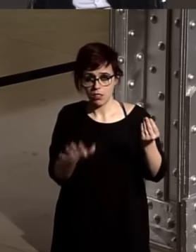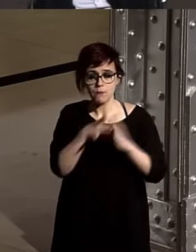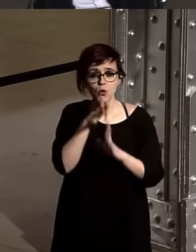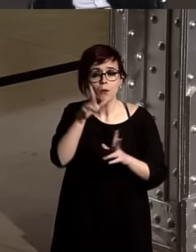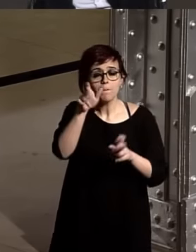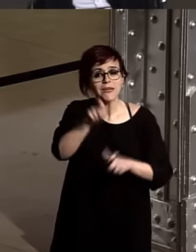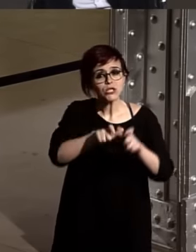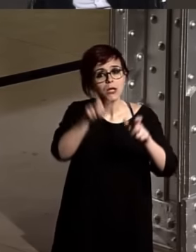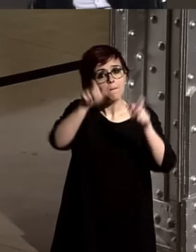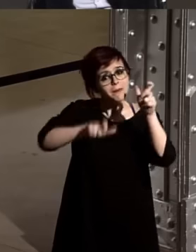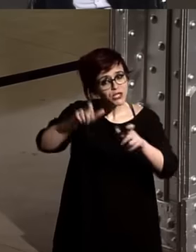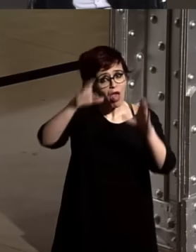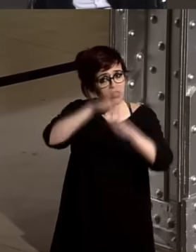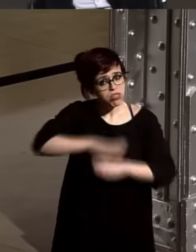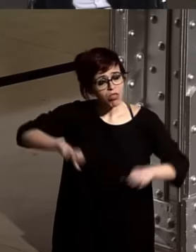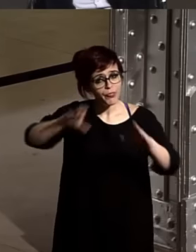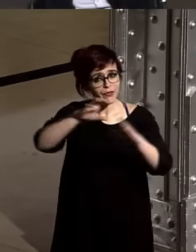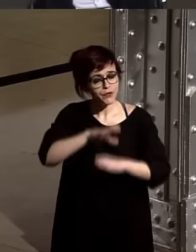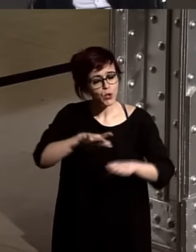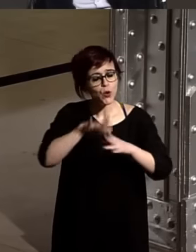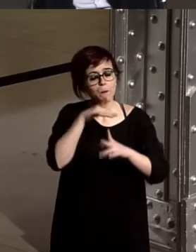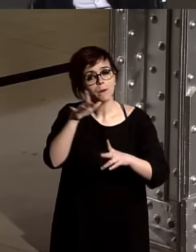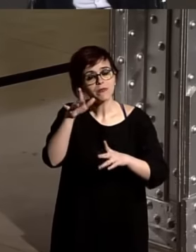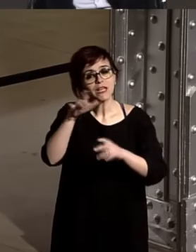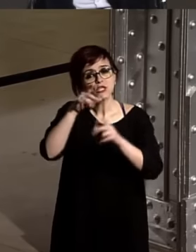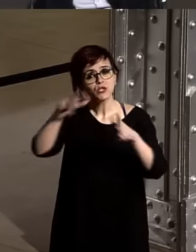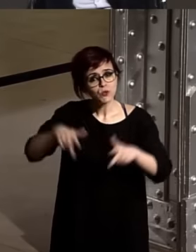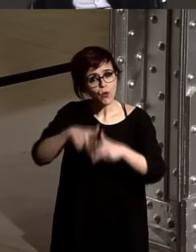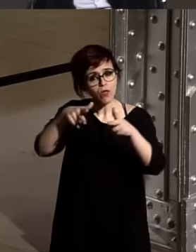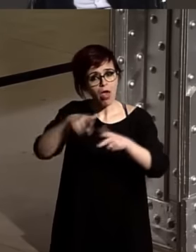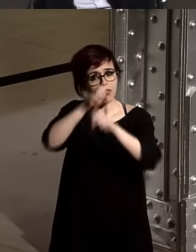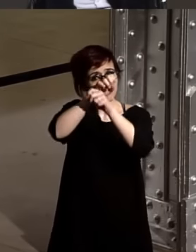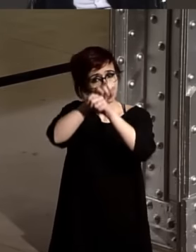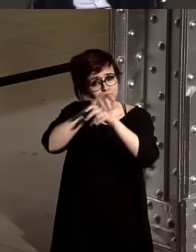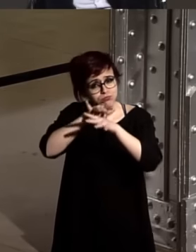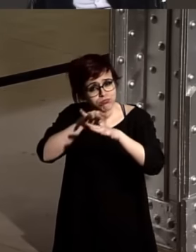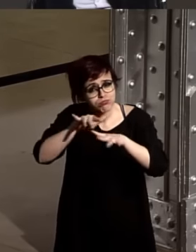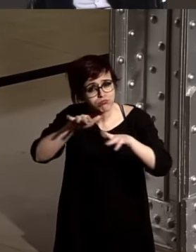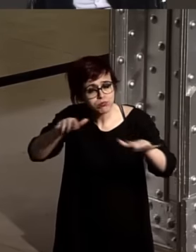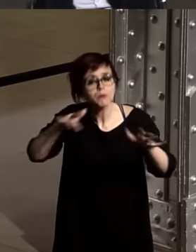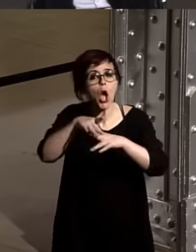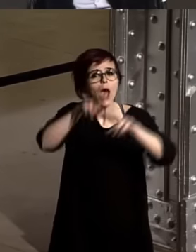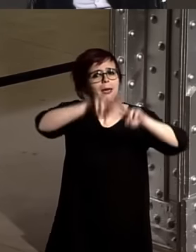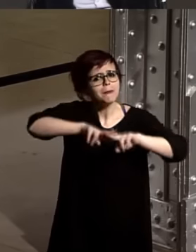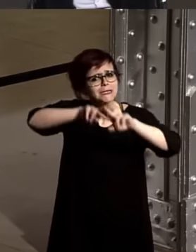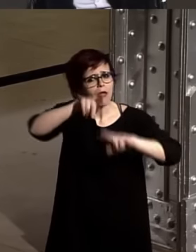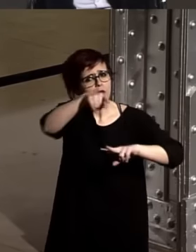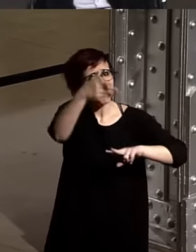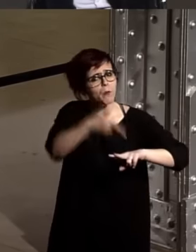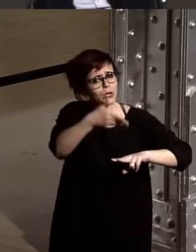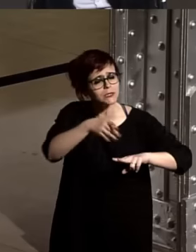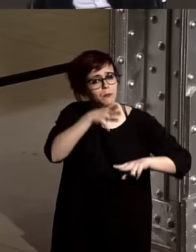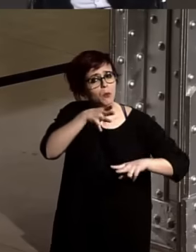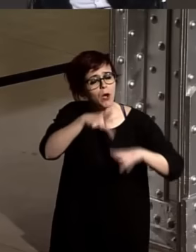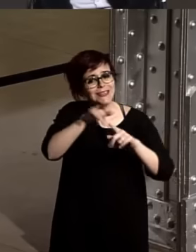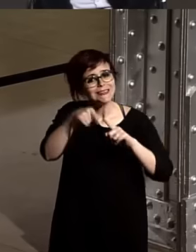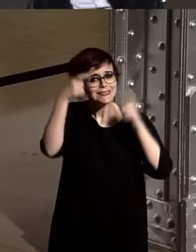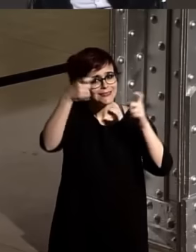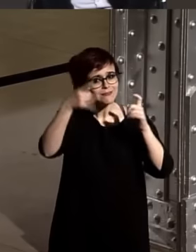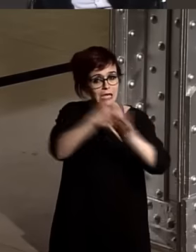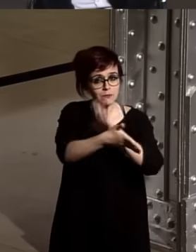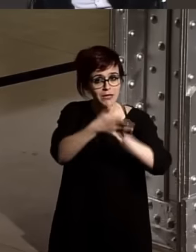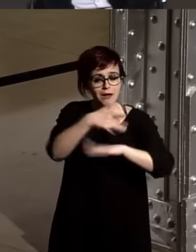transmiten muchísimo más a a la sociedad Cuál es la importan de sus investigaciones y las explican de una